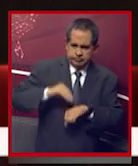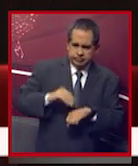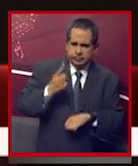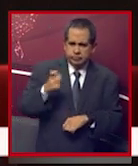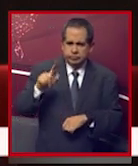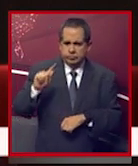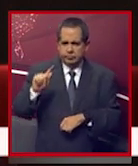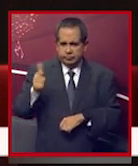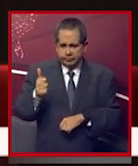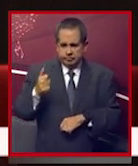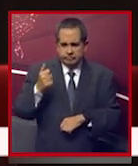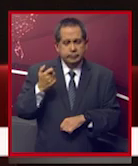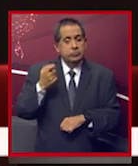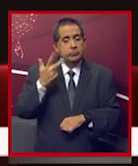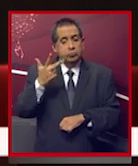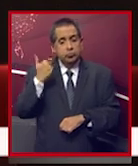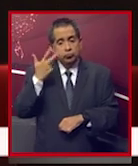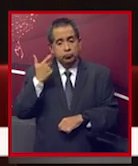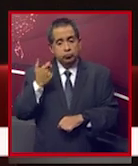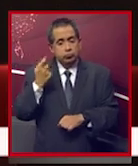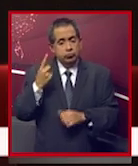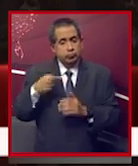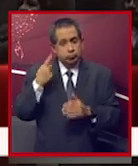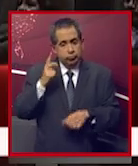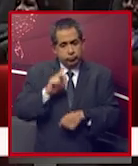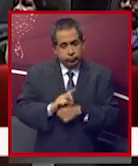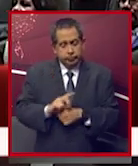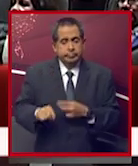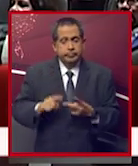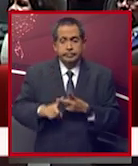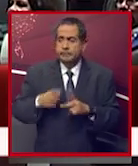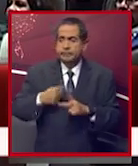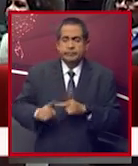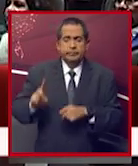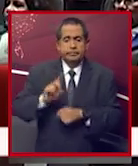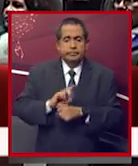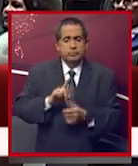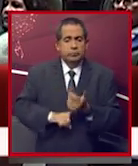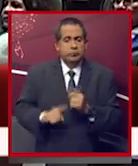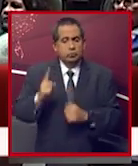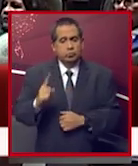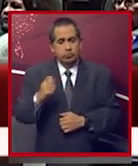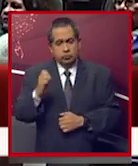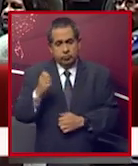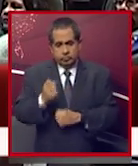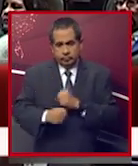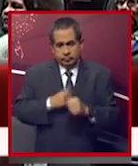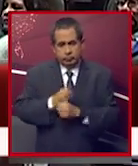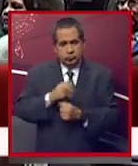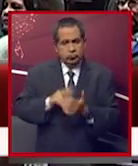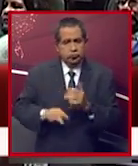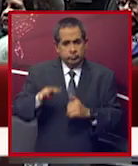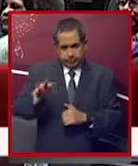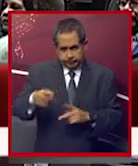por 8 horas de trabajo al día, aplicable a partir del 1 de enero del